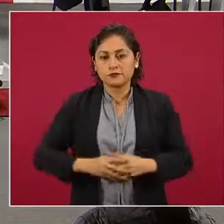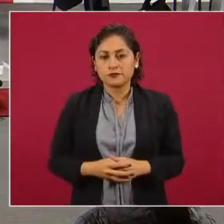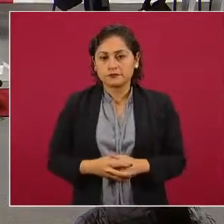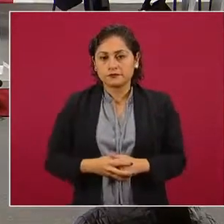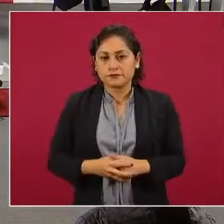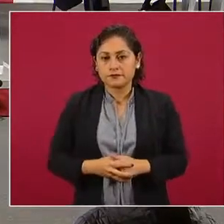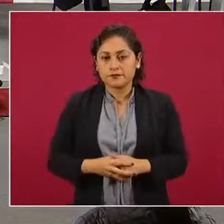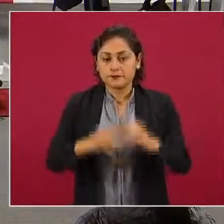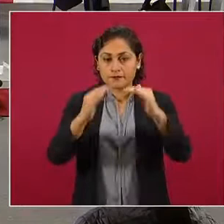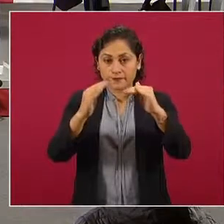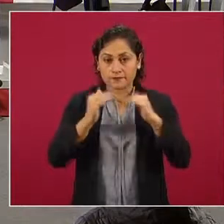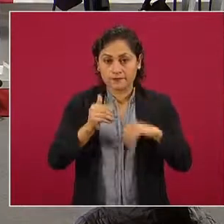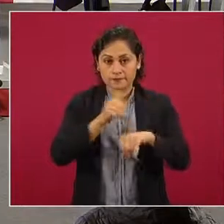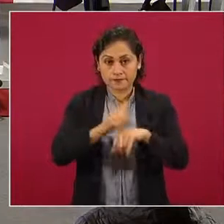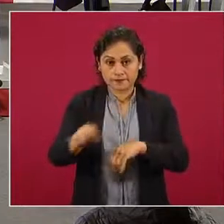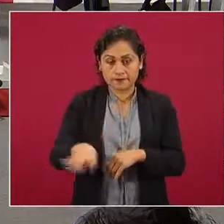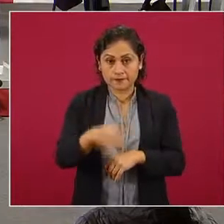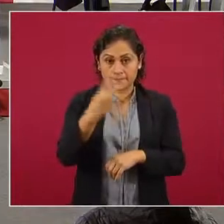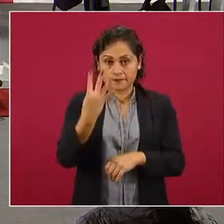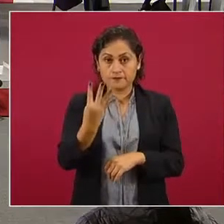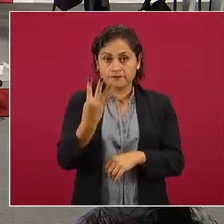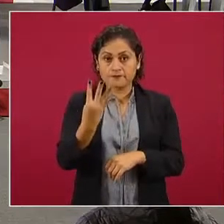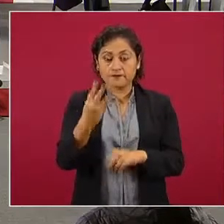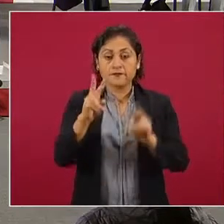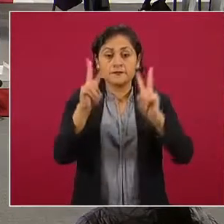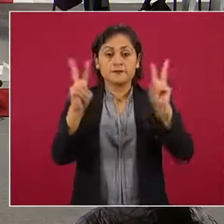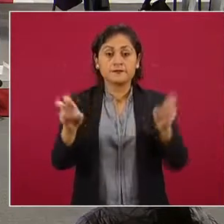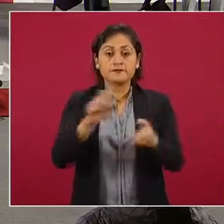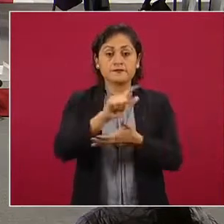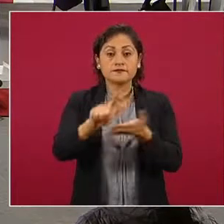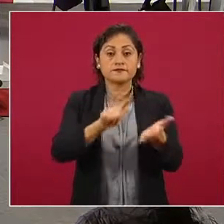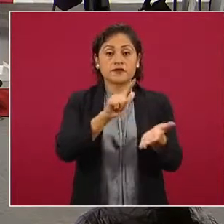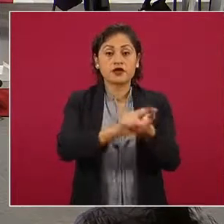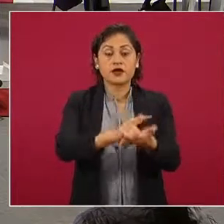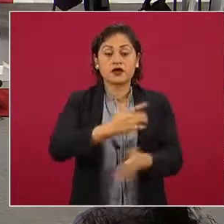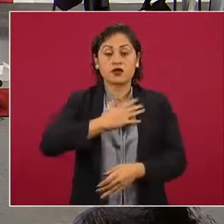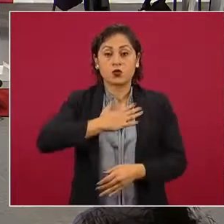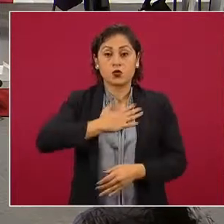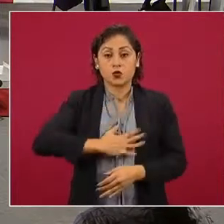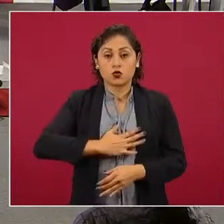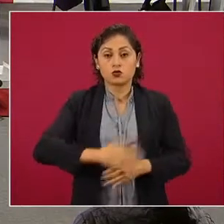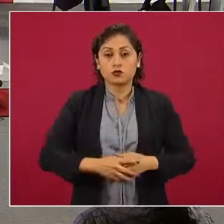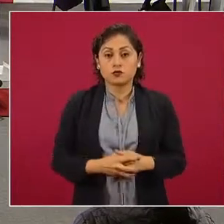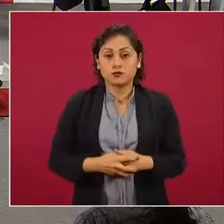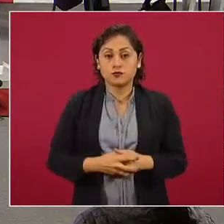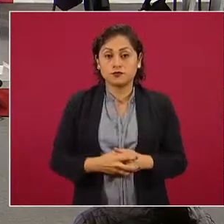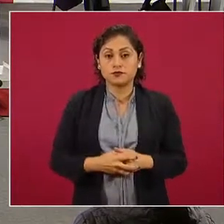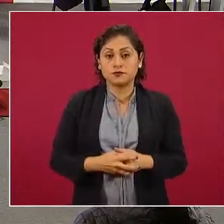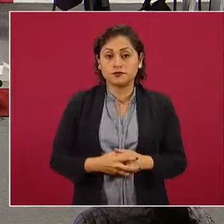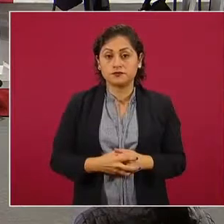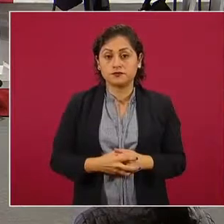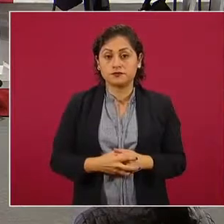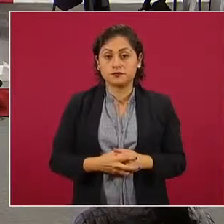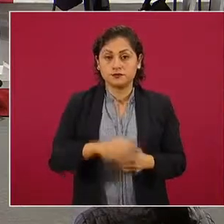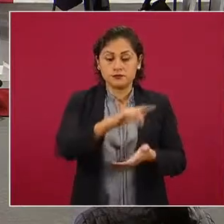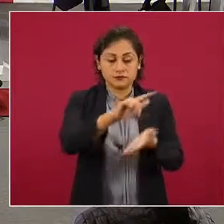El punto 14 es de las leyes y la justicia. Al margen de la